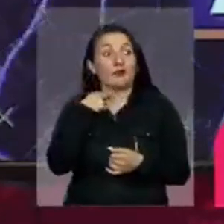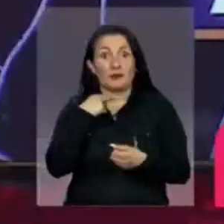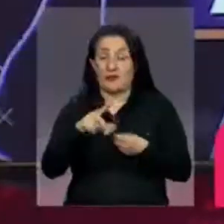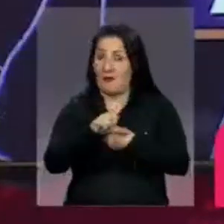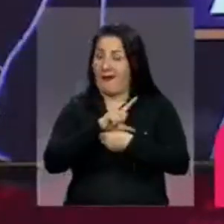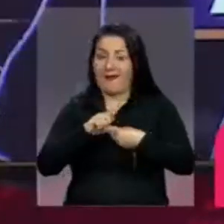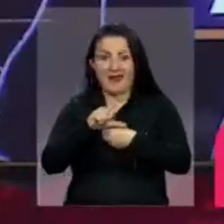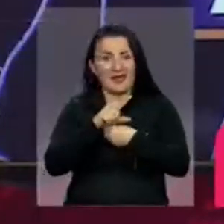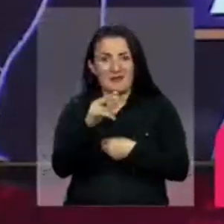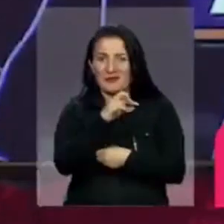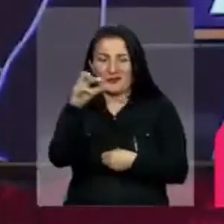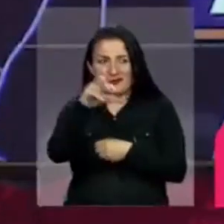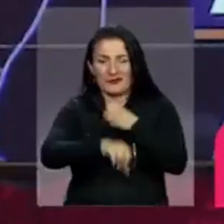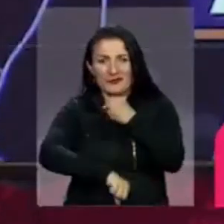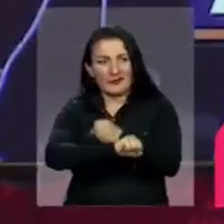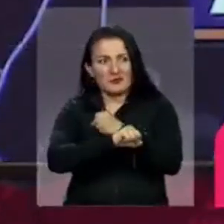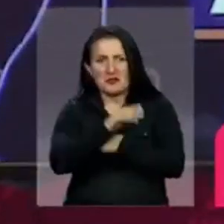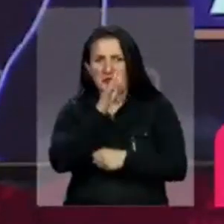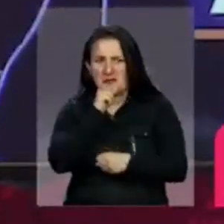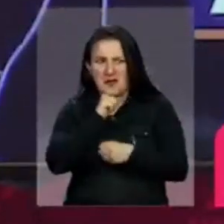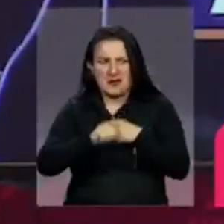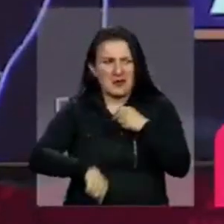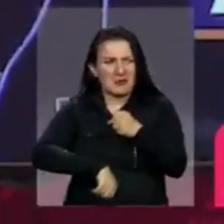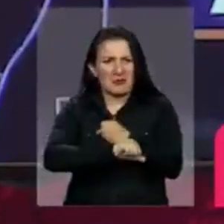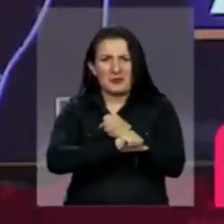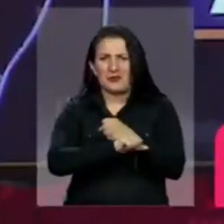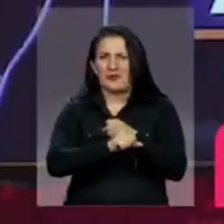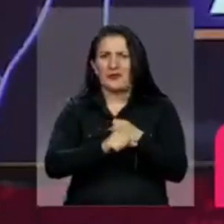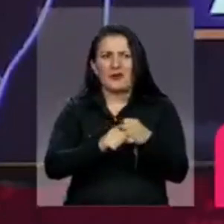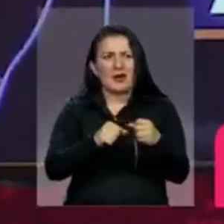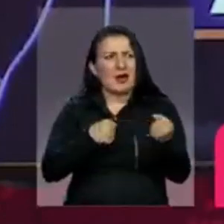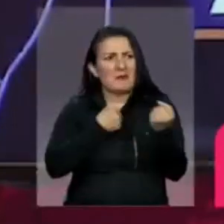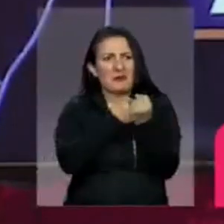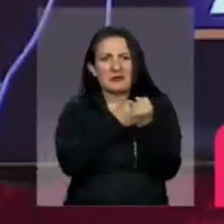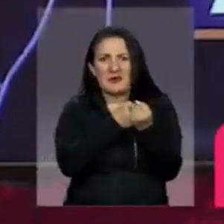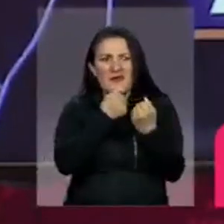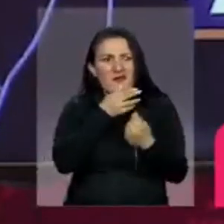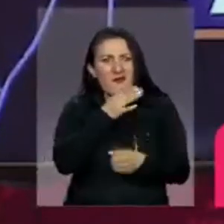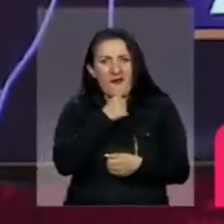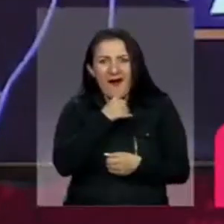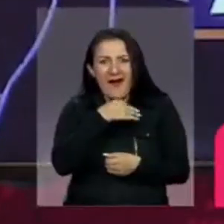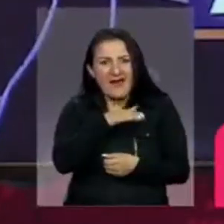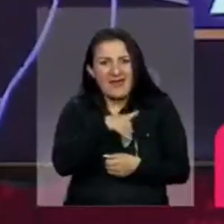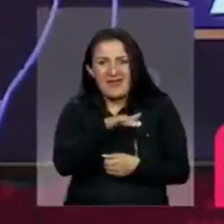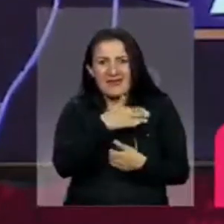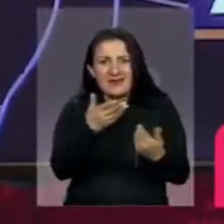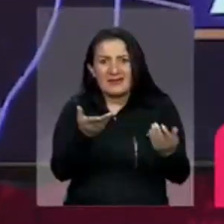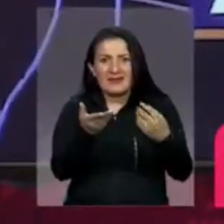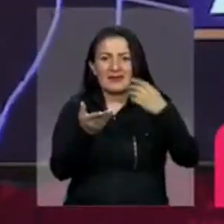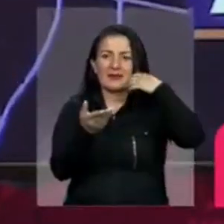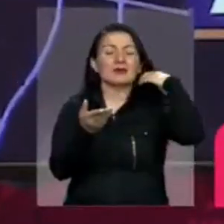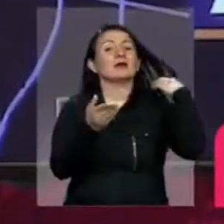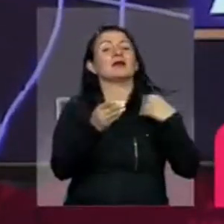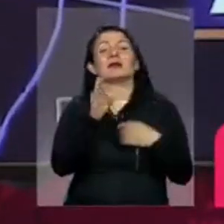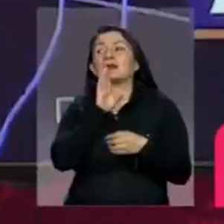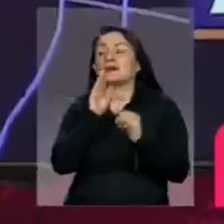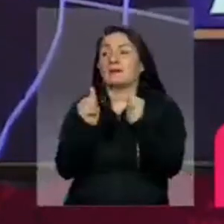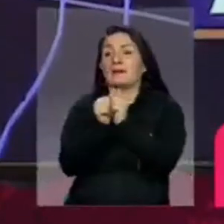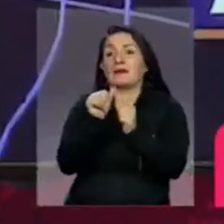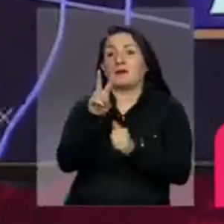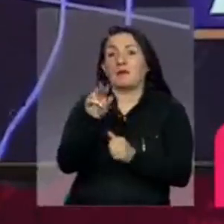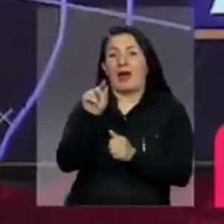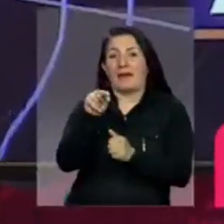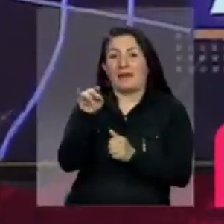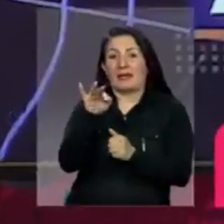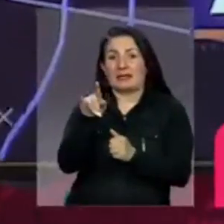liga profesional, no hay apoyo, no hay nada concreto. Estuvimos precisamente con Vanessa y el